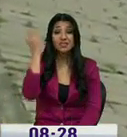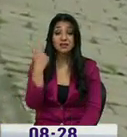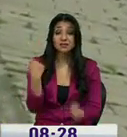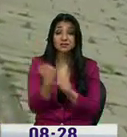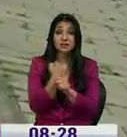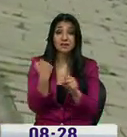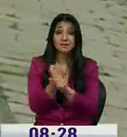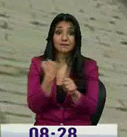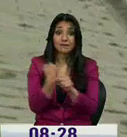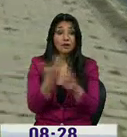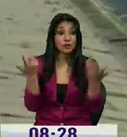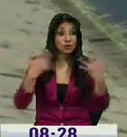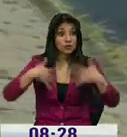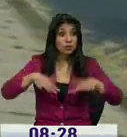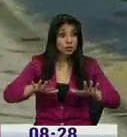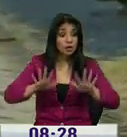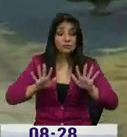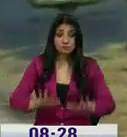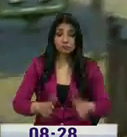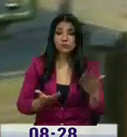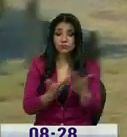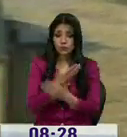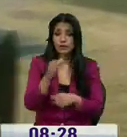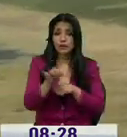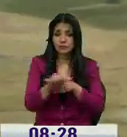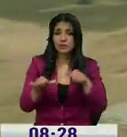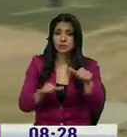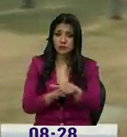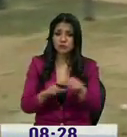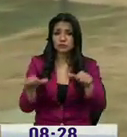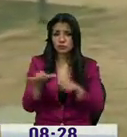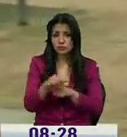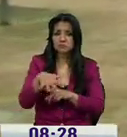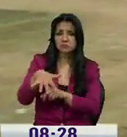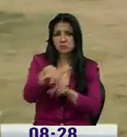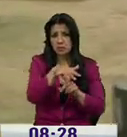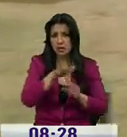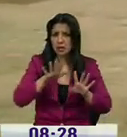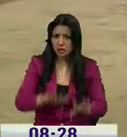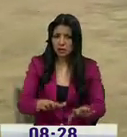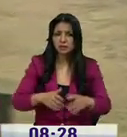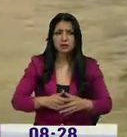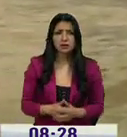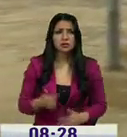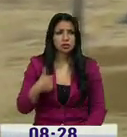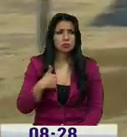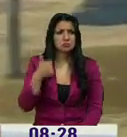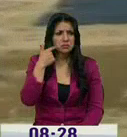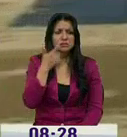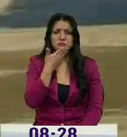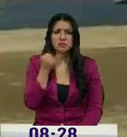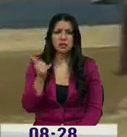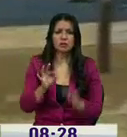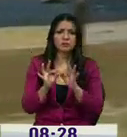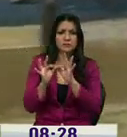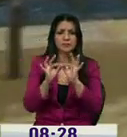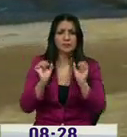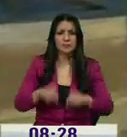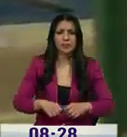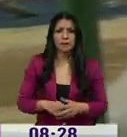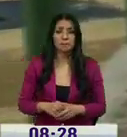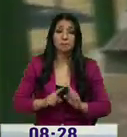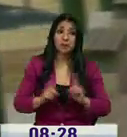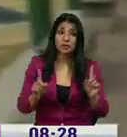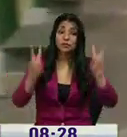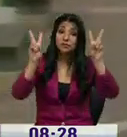trabajo que estamos al frente del manejo de los espacios verdes, yo creo que hay un mejor mantenimiento. Pero es